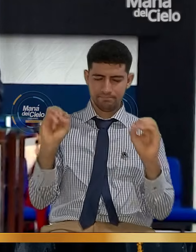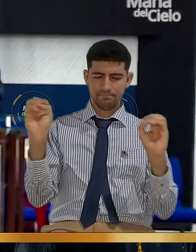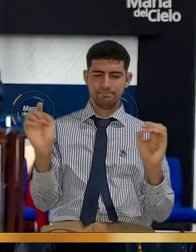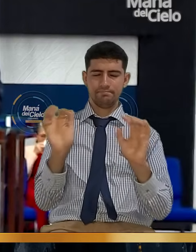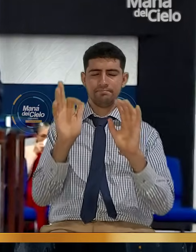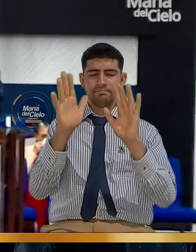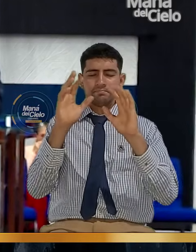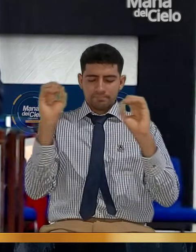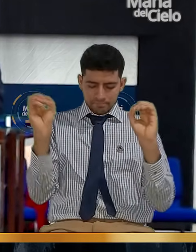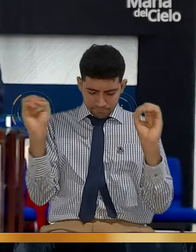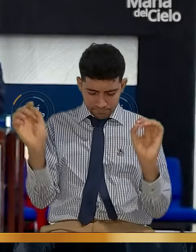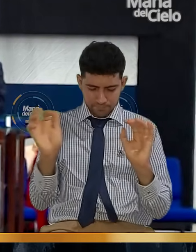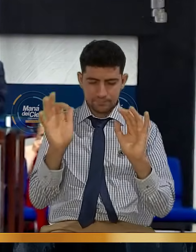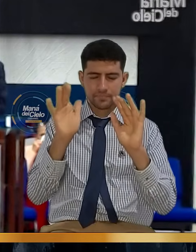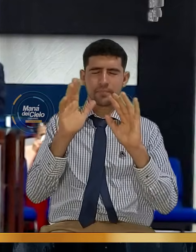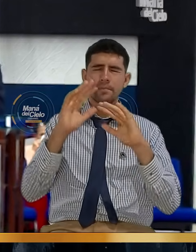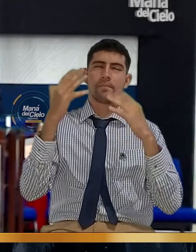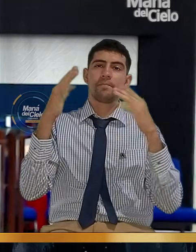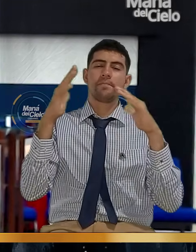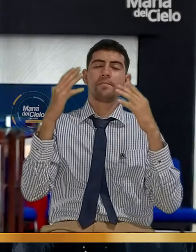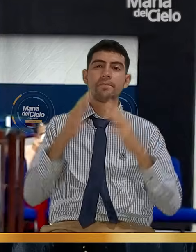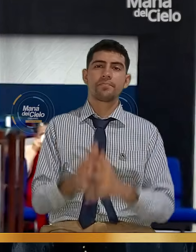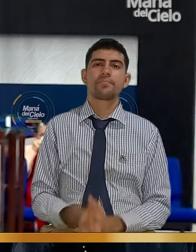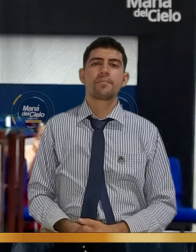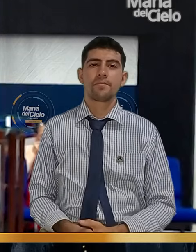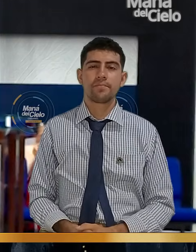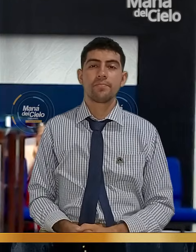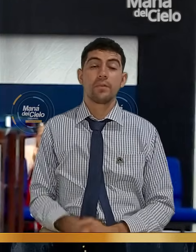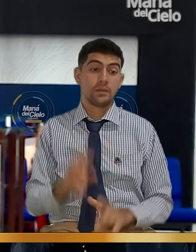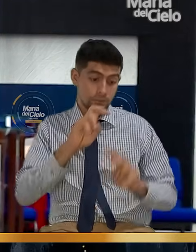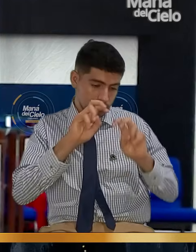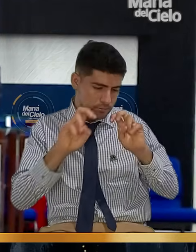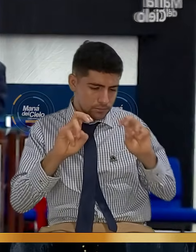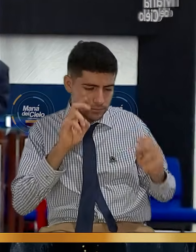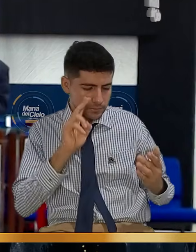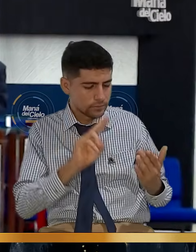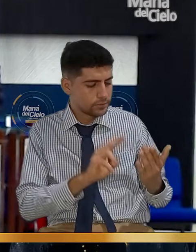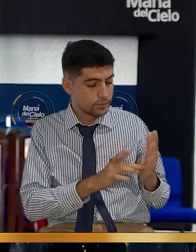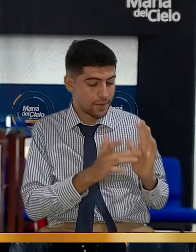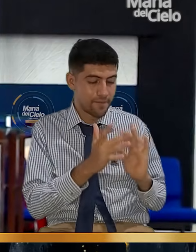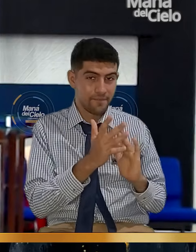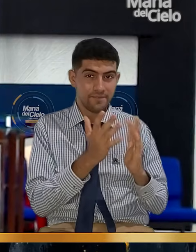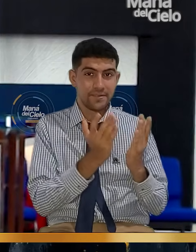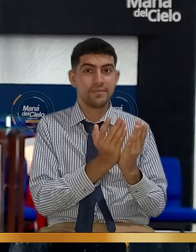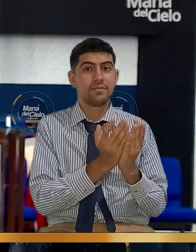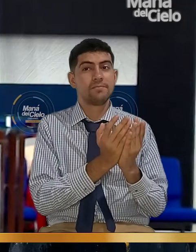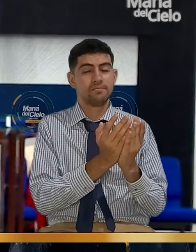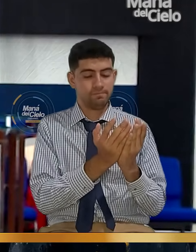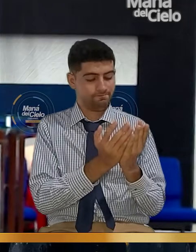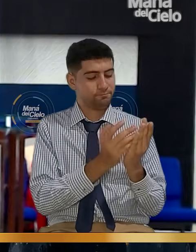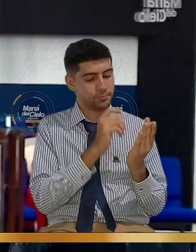gran manera. Gloria al Señor. Diga conmigo, gloria a Dios. Diga conmigo, gloria a Dios.